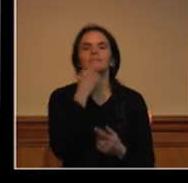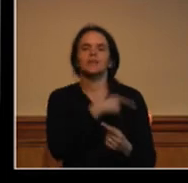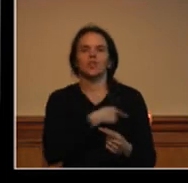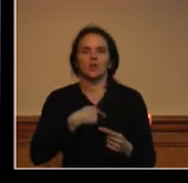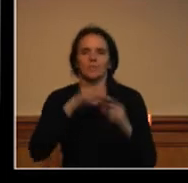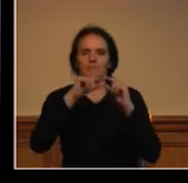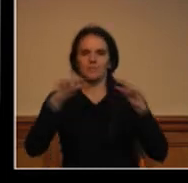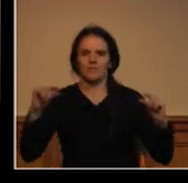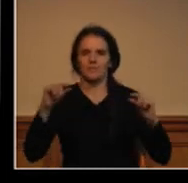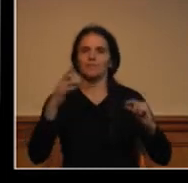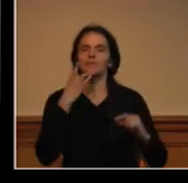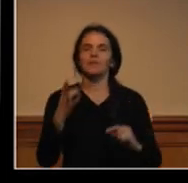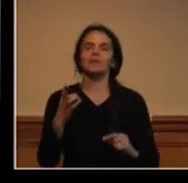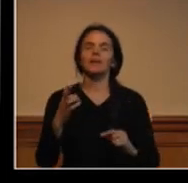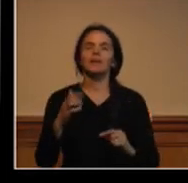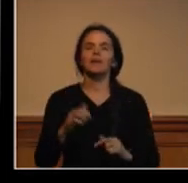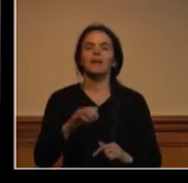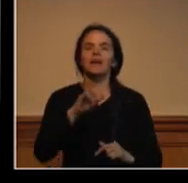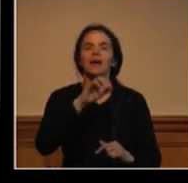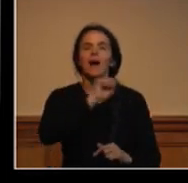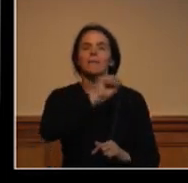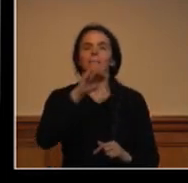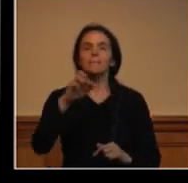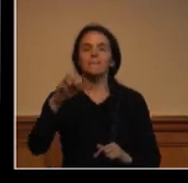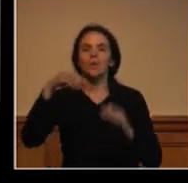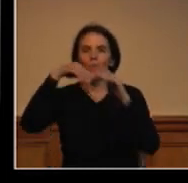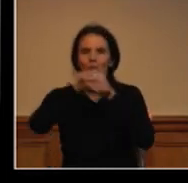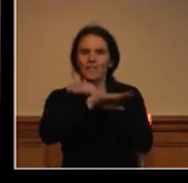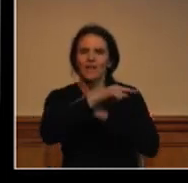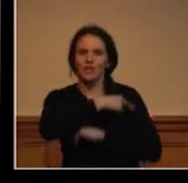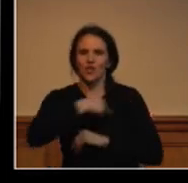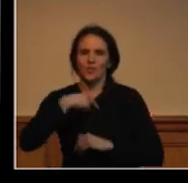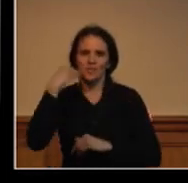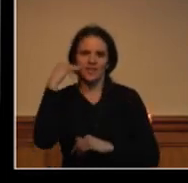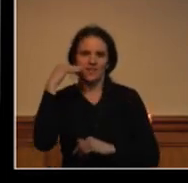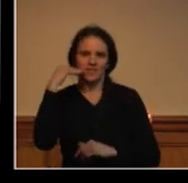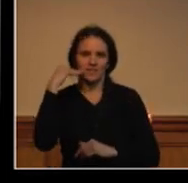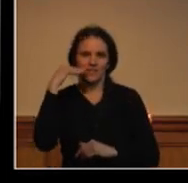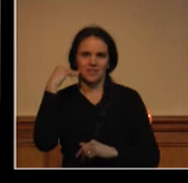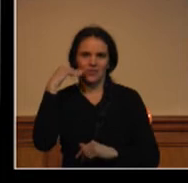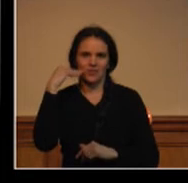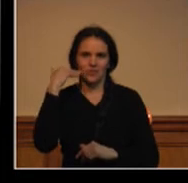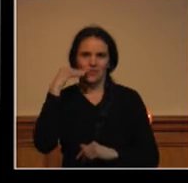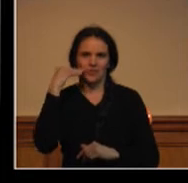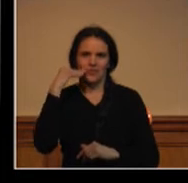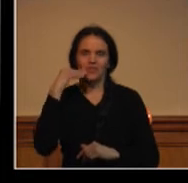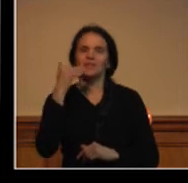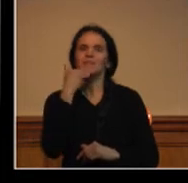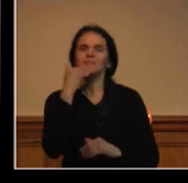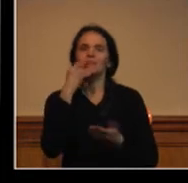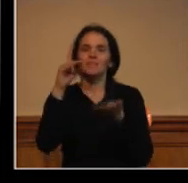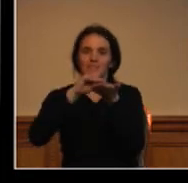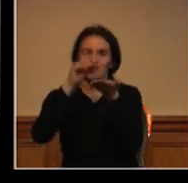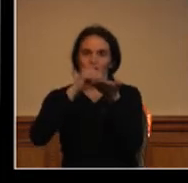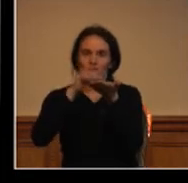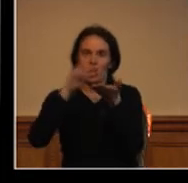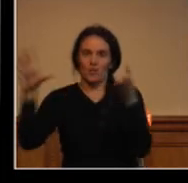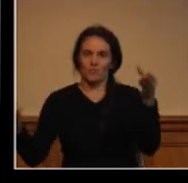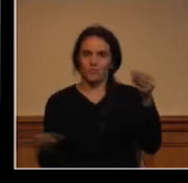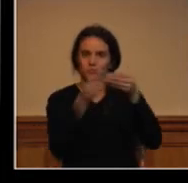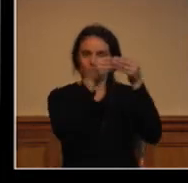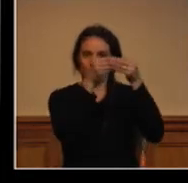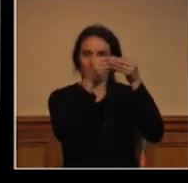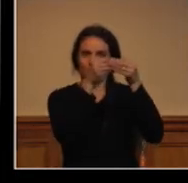qué esto? Para que en la aplicación quede guardado el nombre del niño, se incorpore el nombre al diccionario de la mesita y me